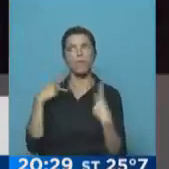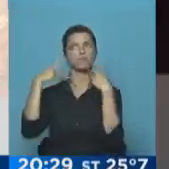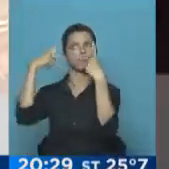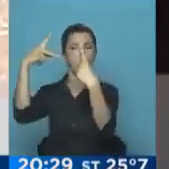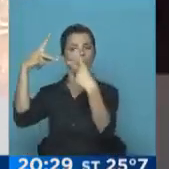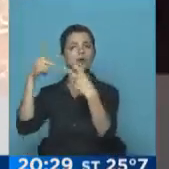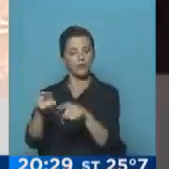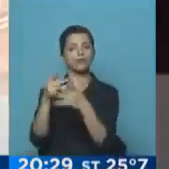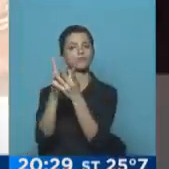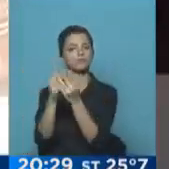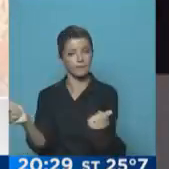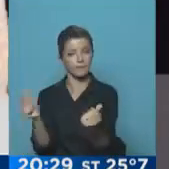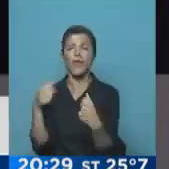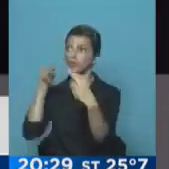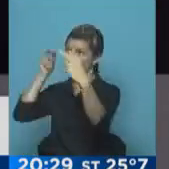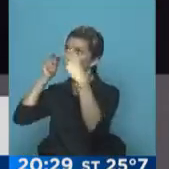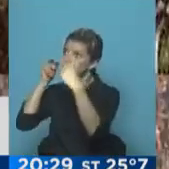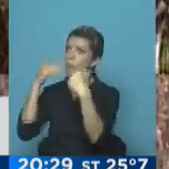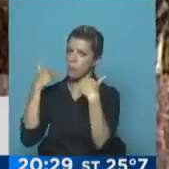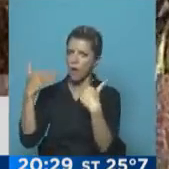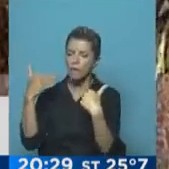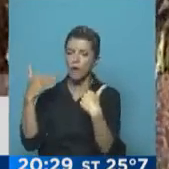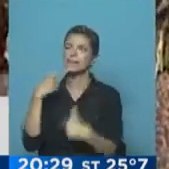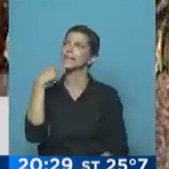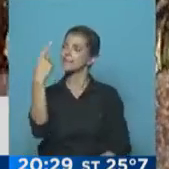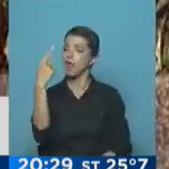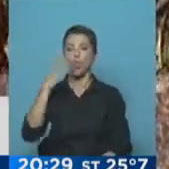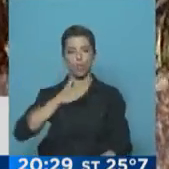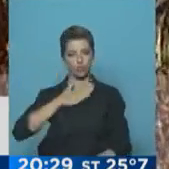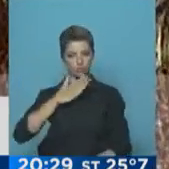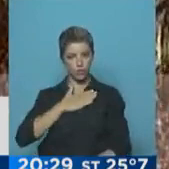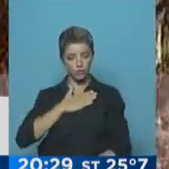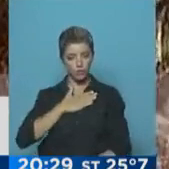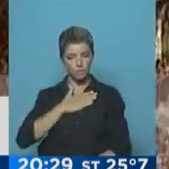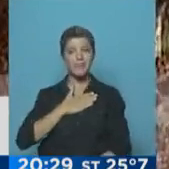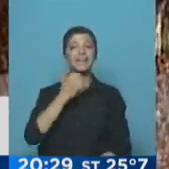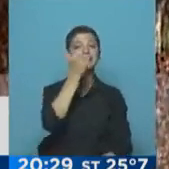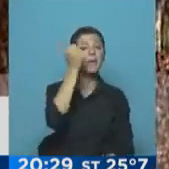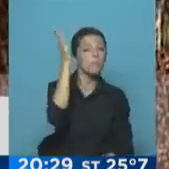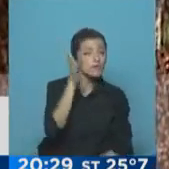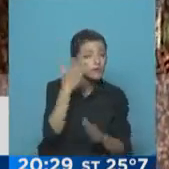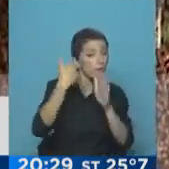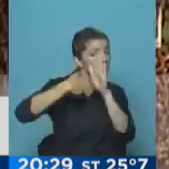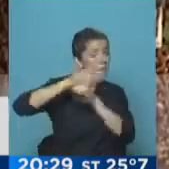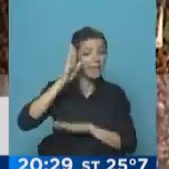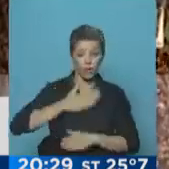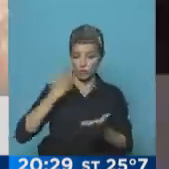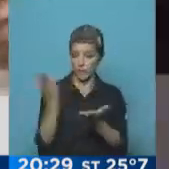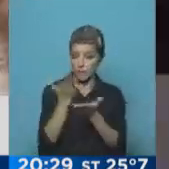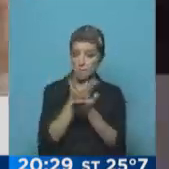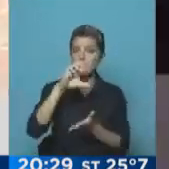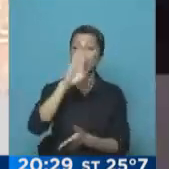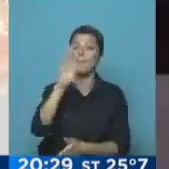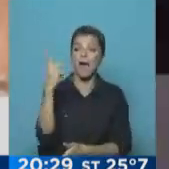Podemos mirar a los ojos de ellos y decirles que estamos destinando más del 6% del PBI